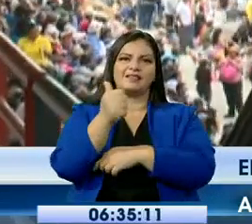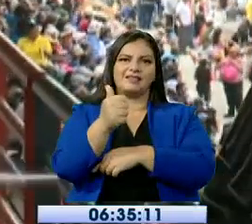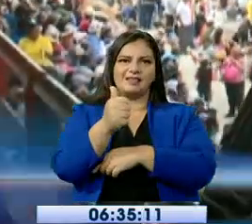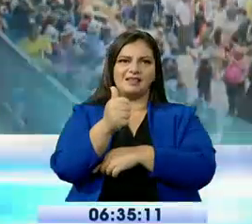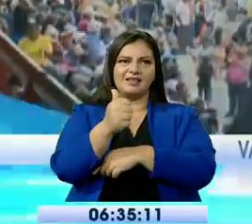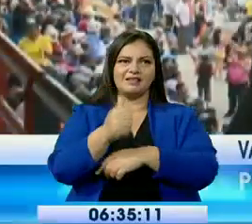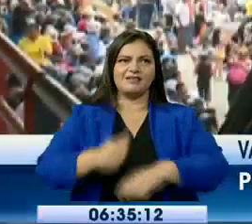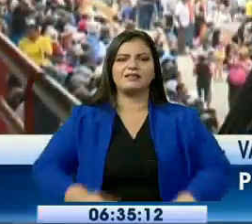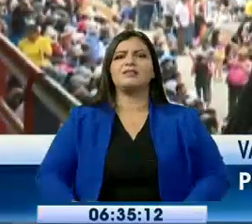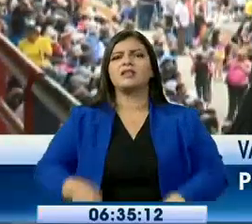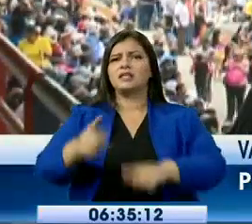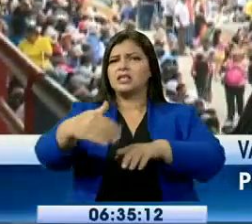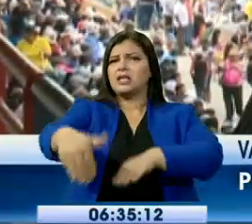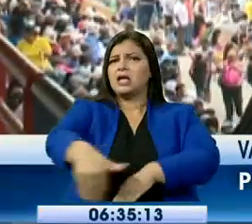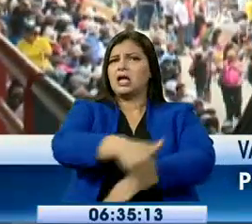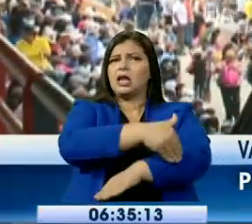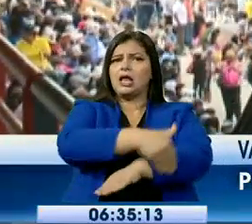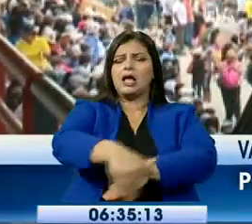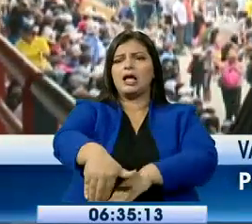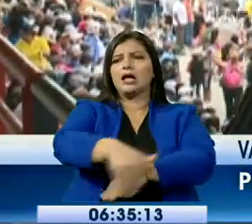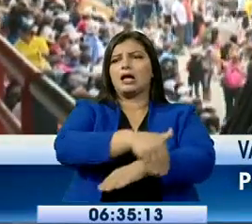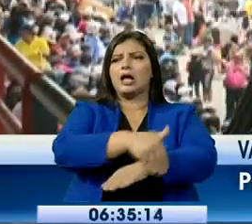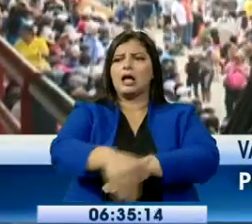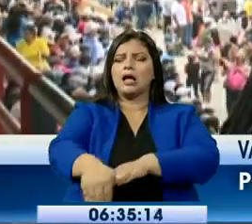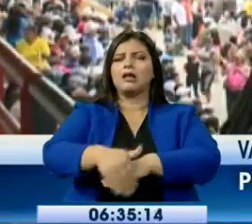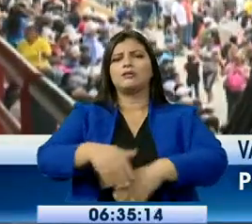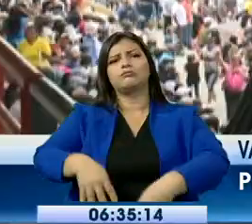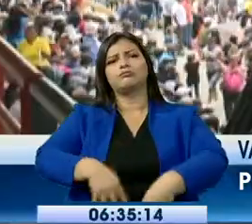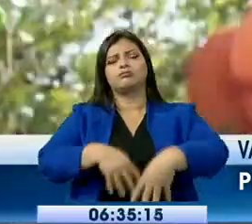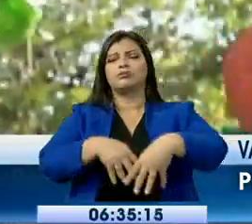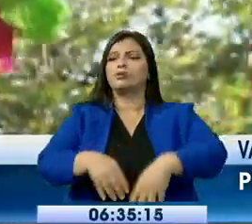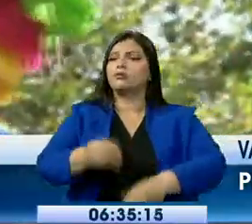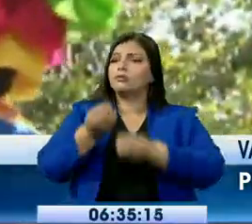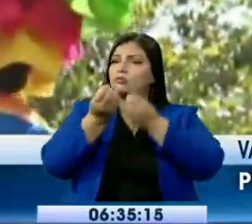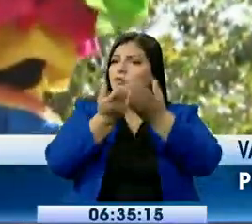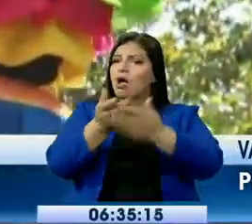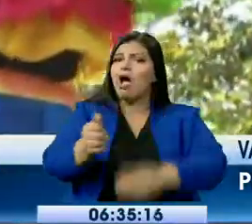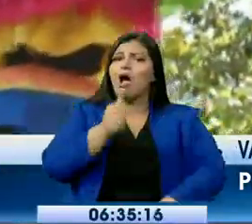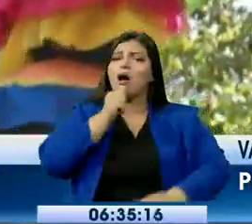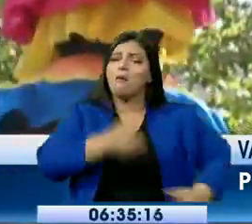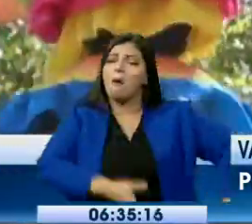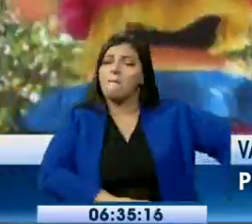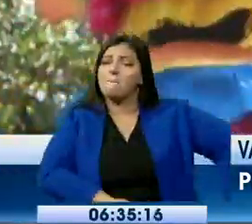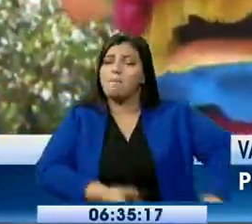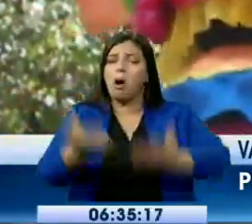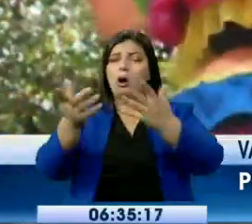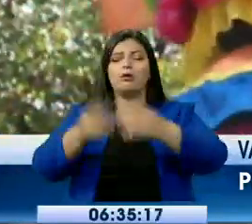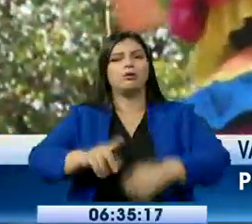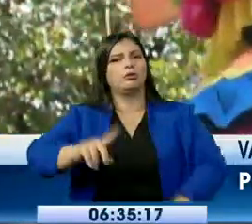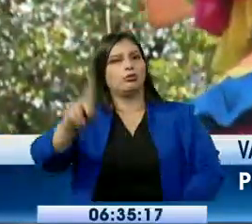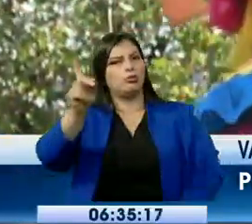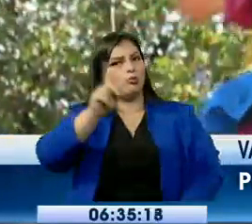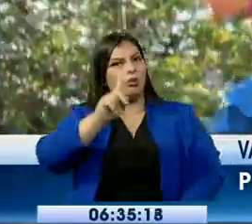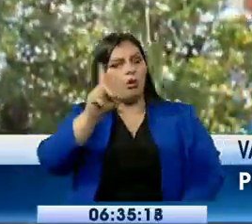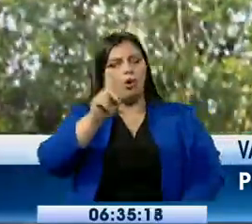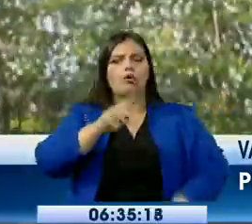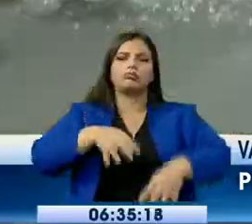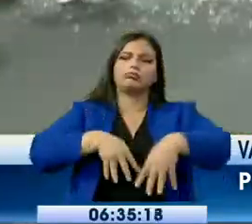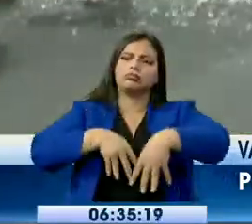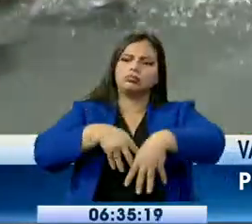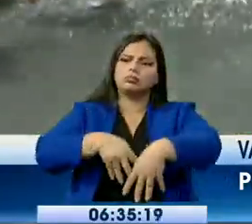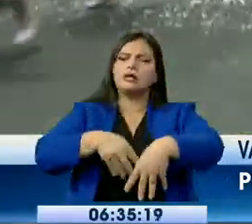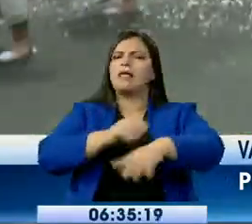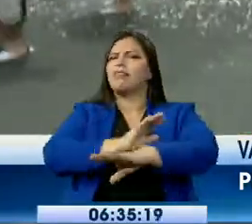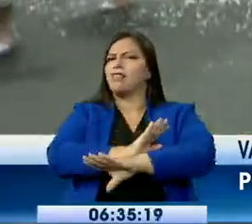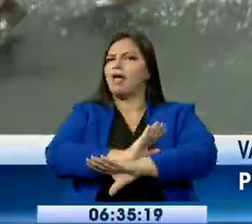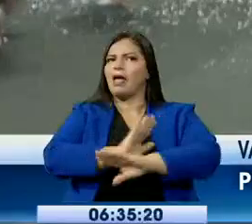espacio público y también la no agresión en el juego del carnaval. Amaguaña preparó el corso de flores y serpentinas, donde al